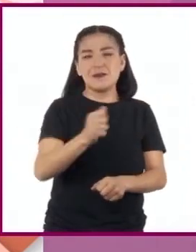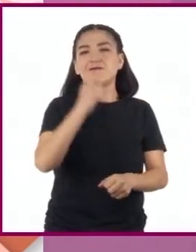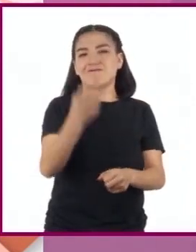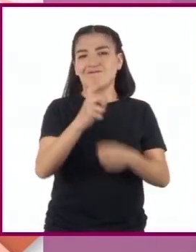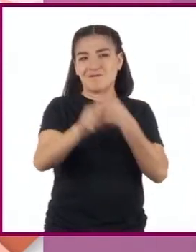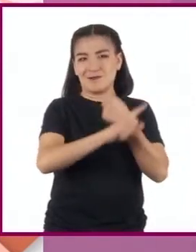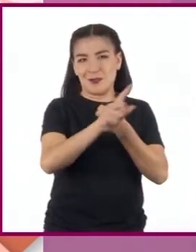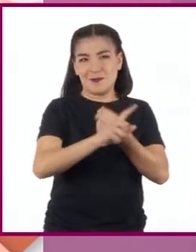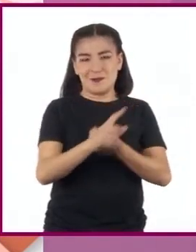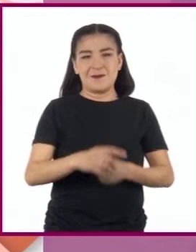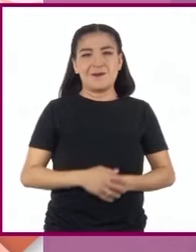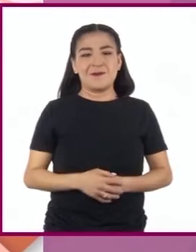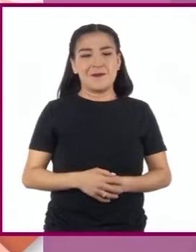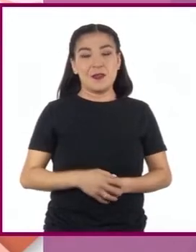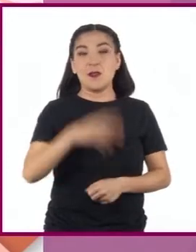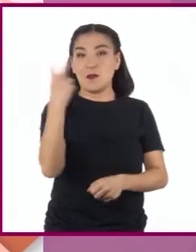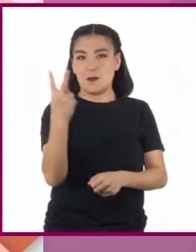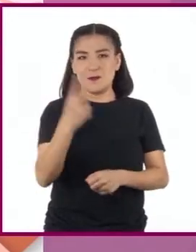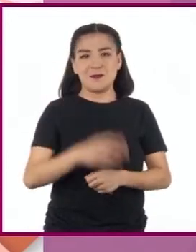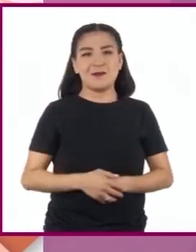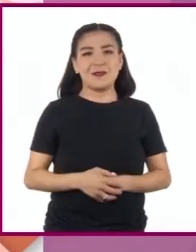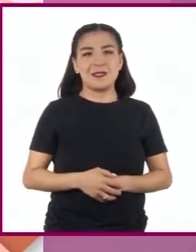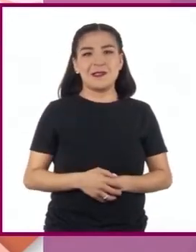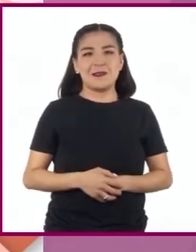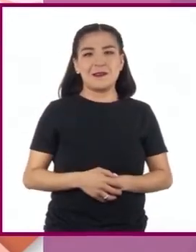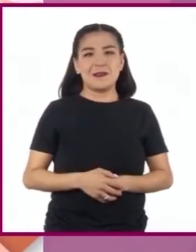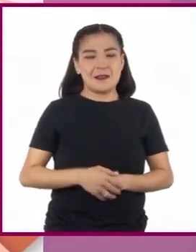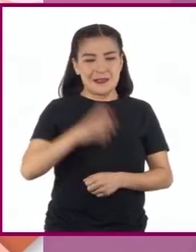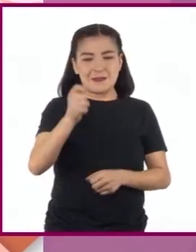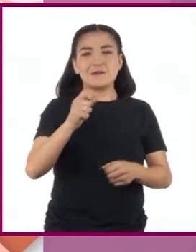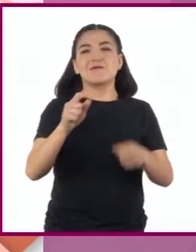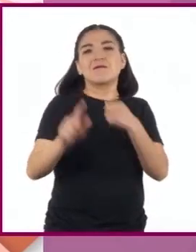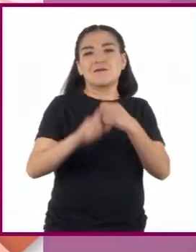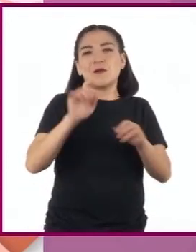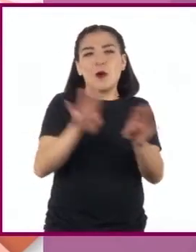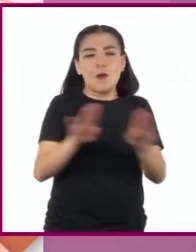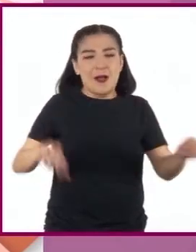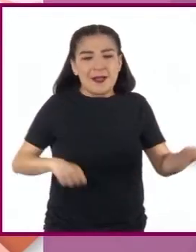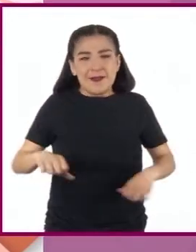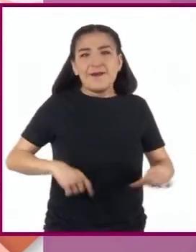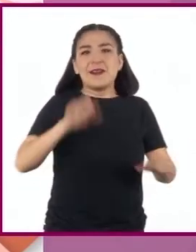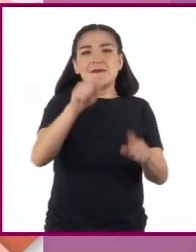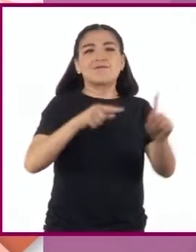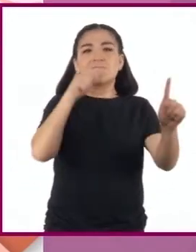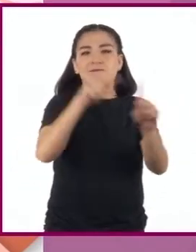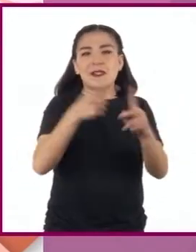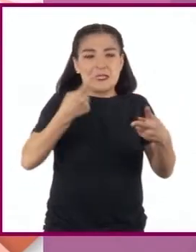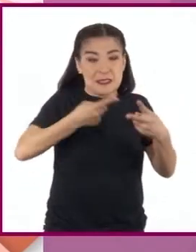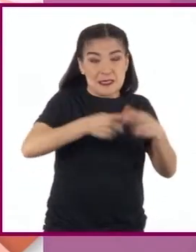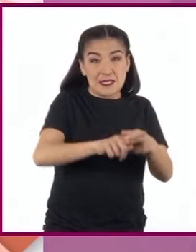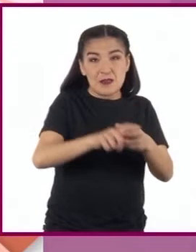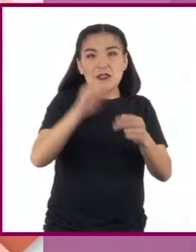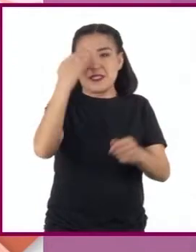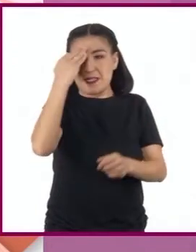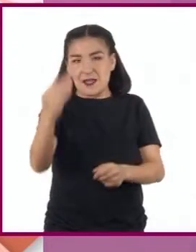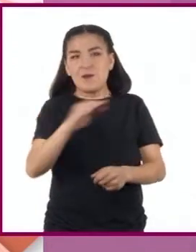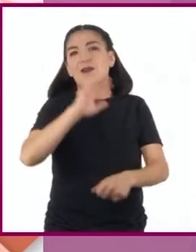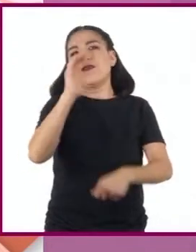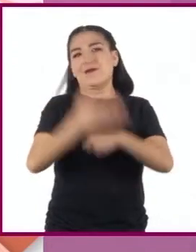hechos. 2. Acción concreta que marca su inicio, su duración y su